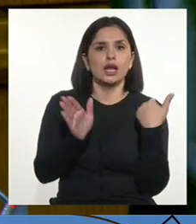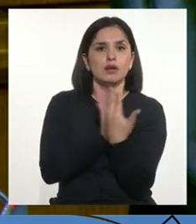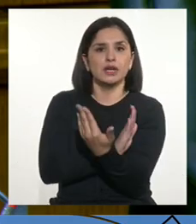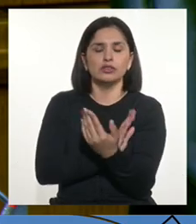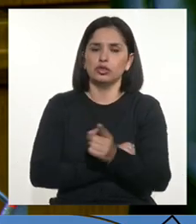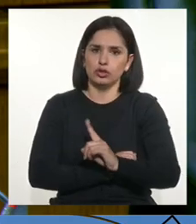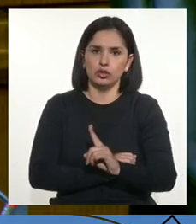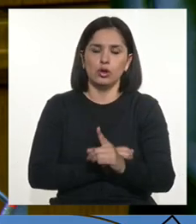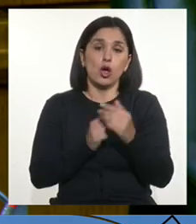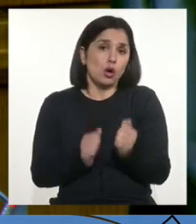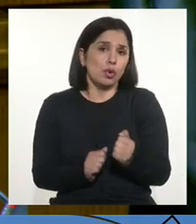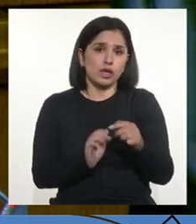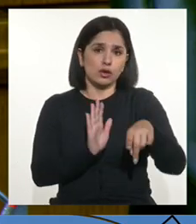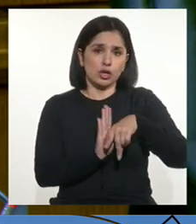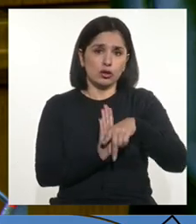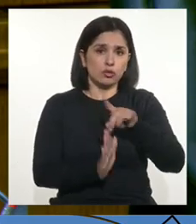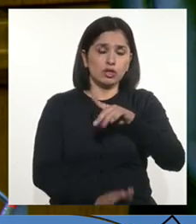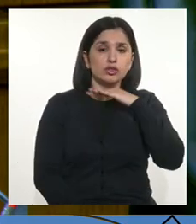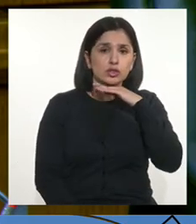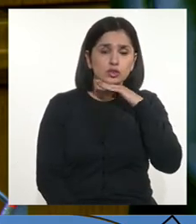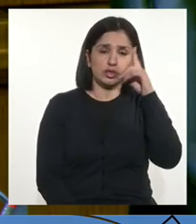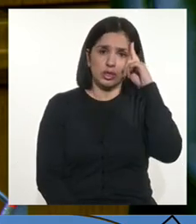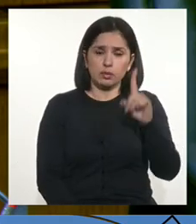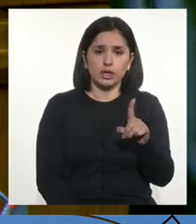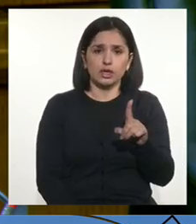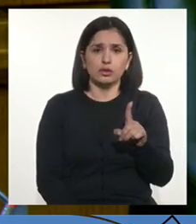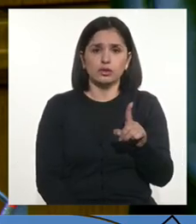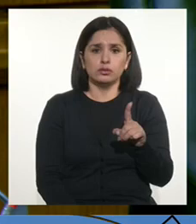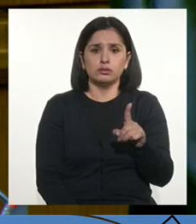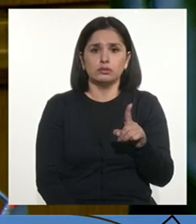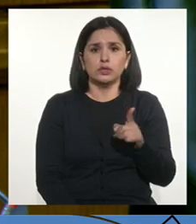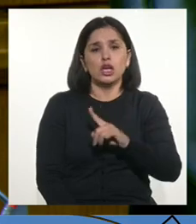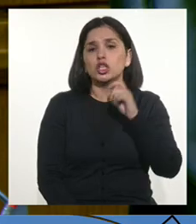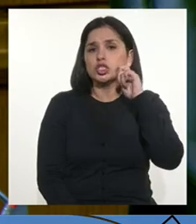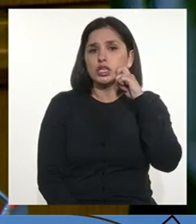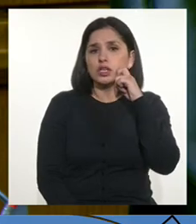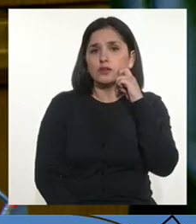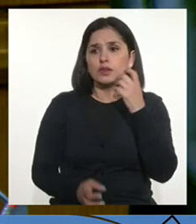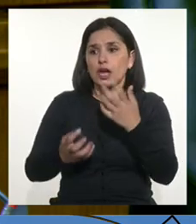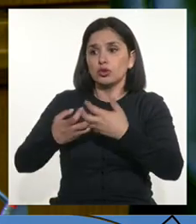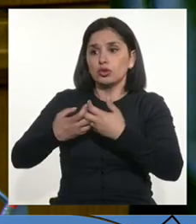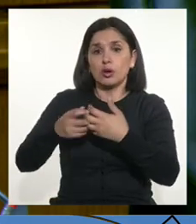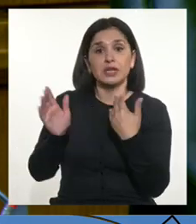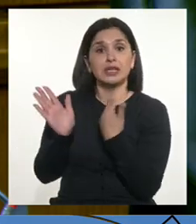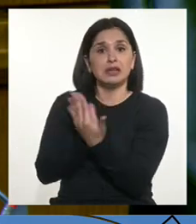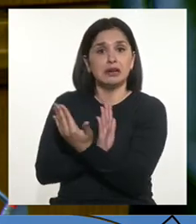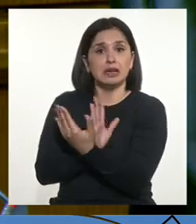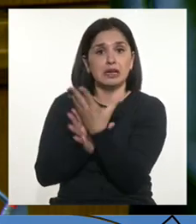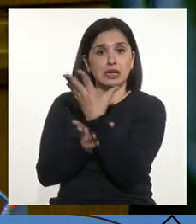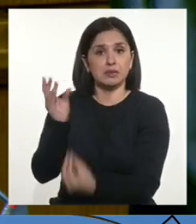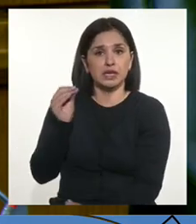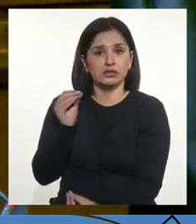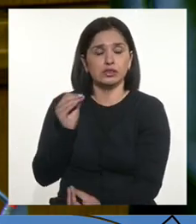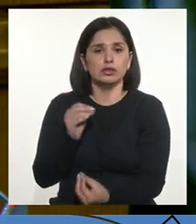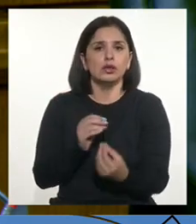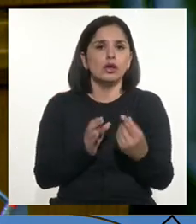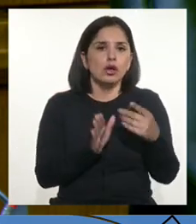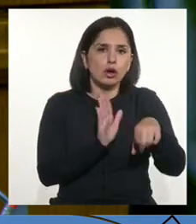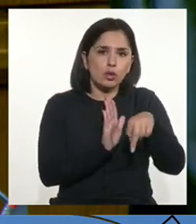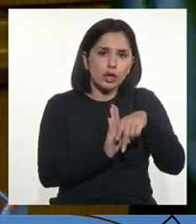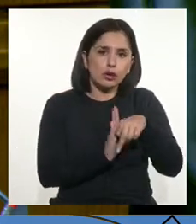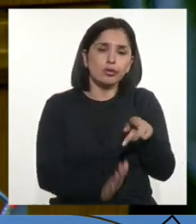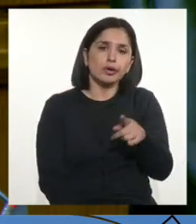tengamos un desuso de una norma pero pero finalmente eso no implique una derogación y finalmente tenemos una norma y que